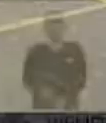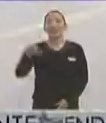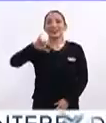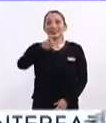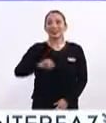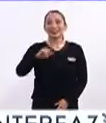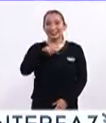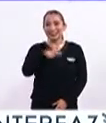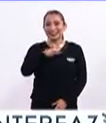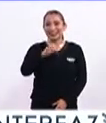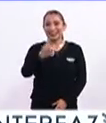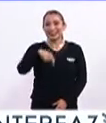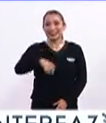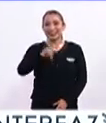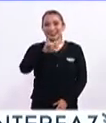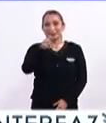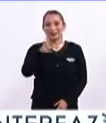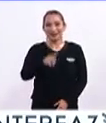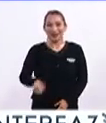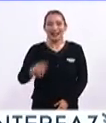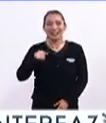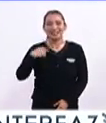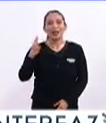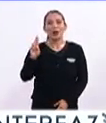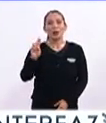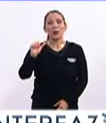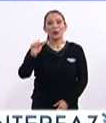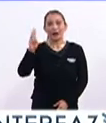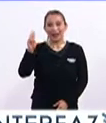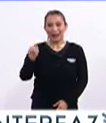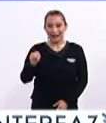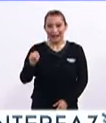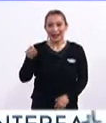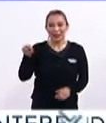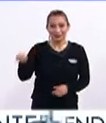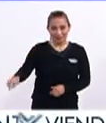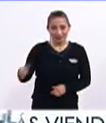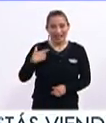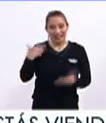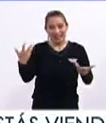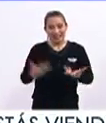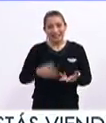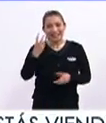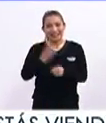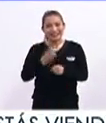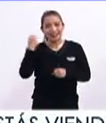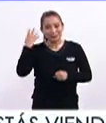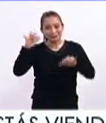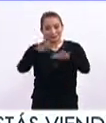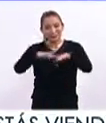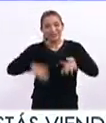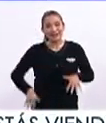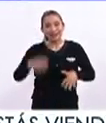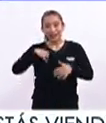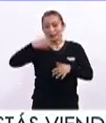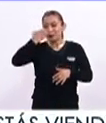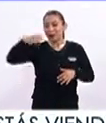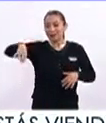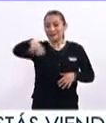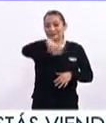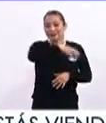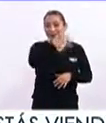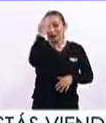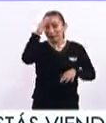Hoy jueves 17 de enero en Interfaz, la Universidad Autónoma Metropolitana realizó el tercer foro Interunidades